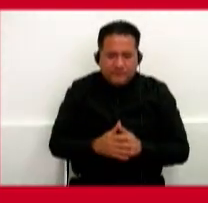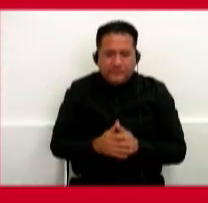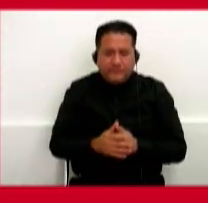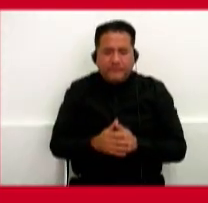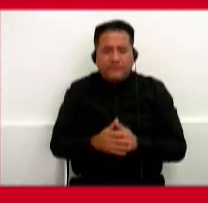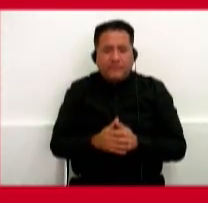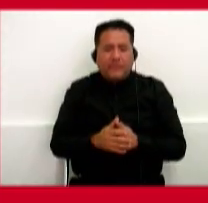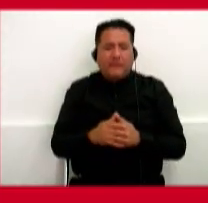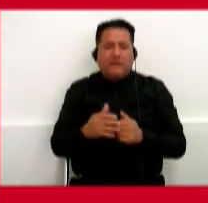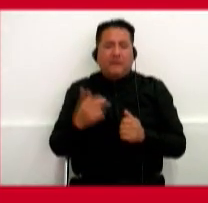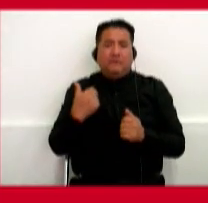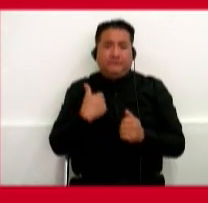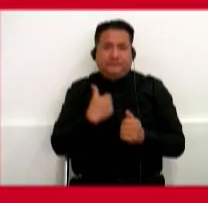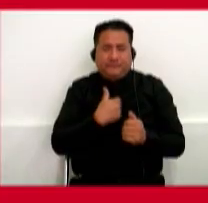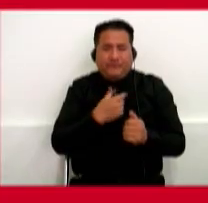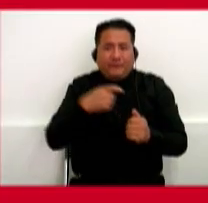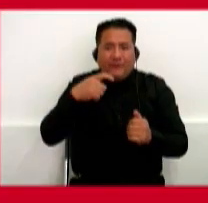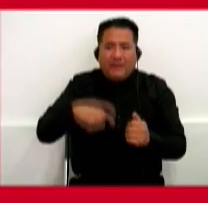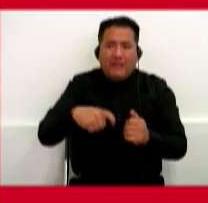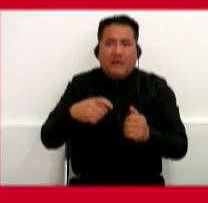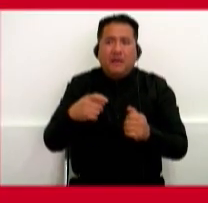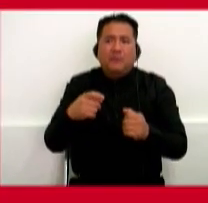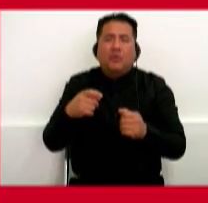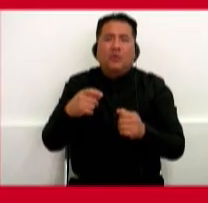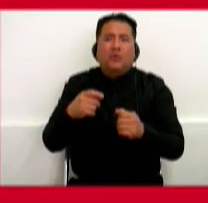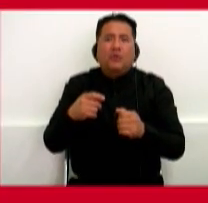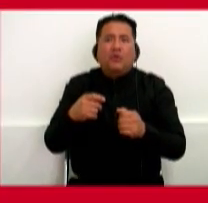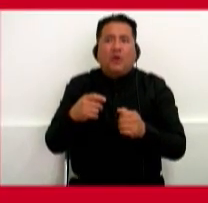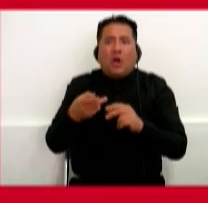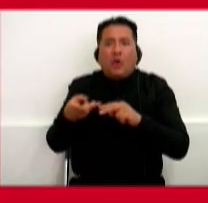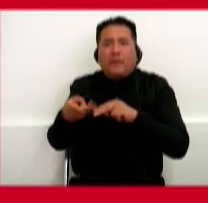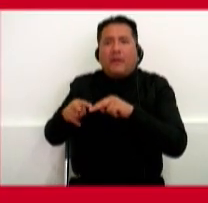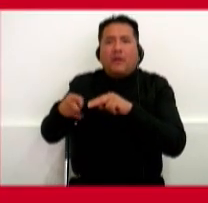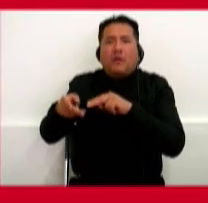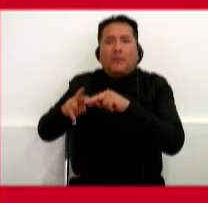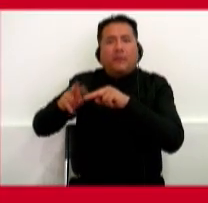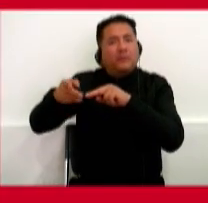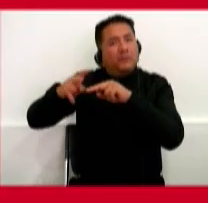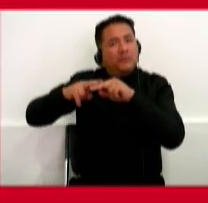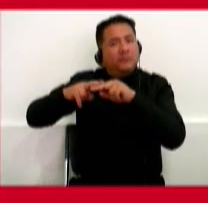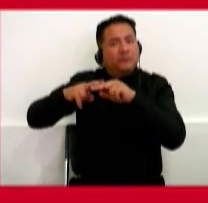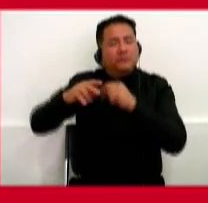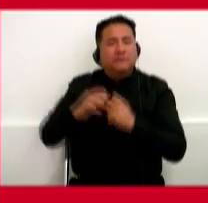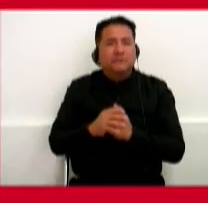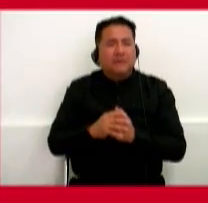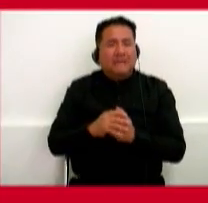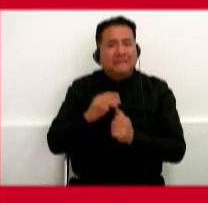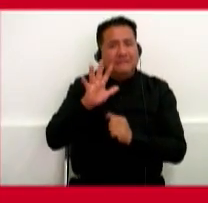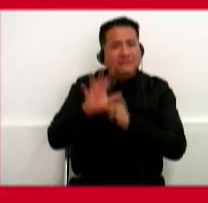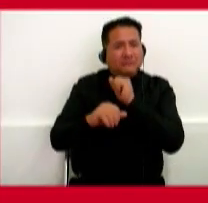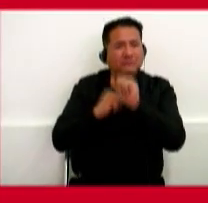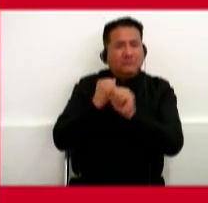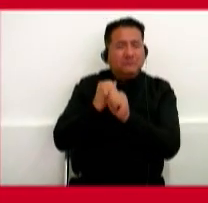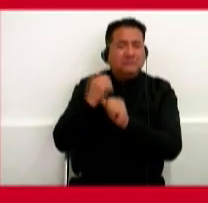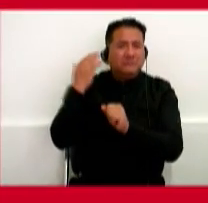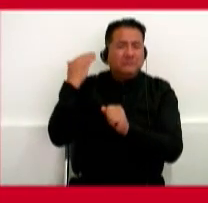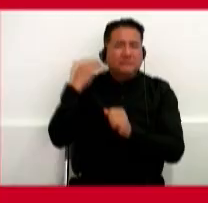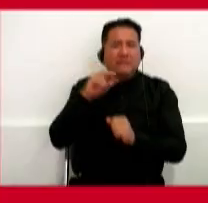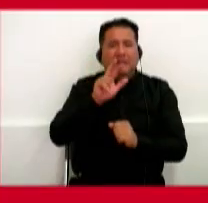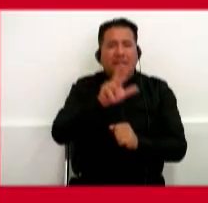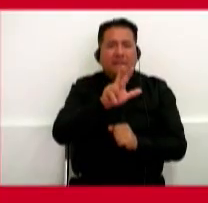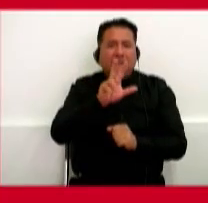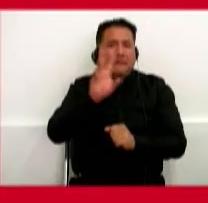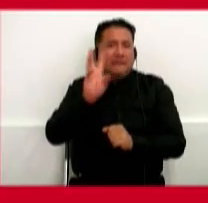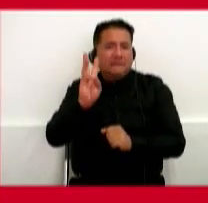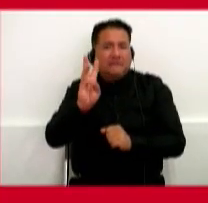poder retirar el mineral o el desmonte se va aumentando. En nuestro caso, en los últimos 5 años, más o menos 36% se ha